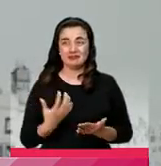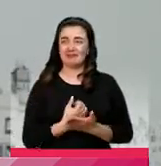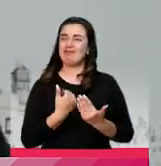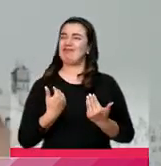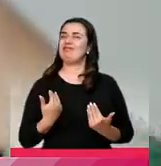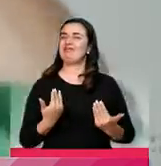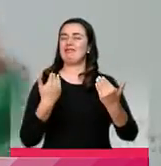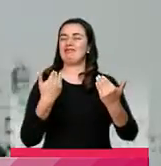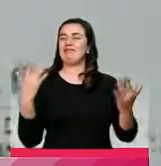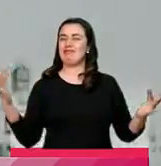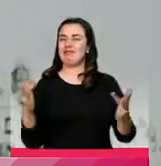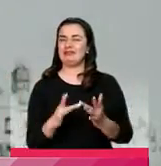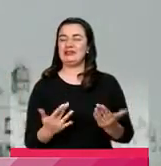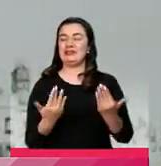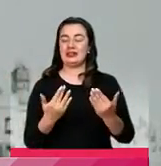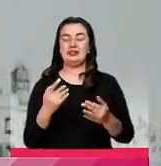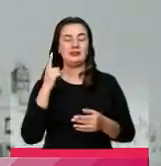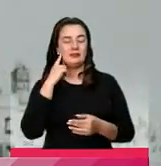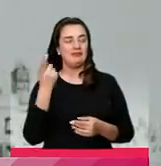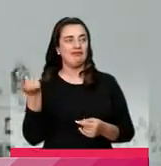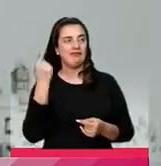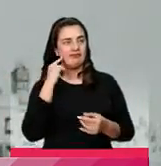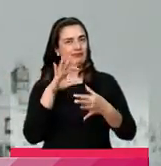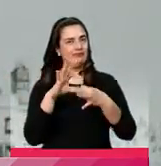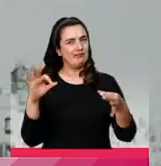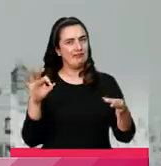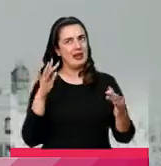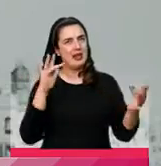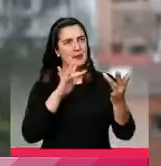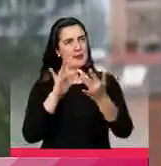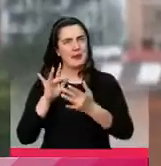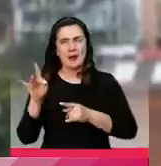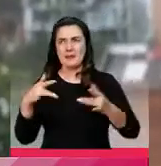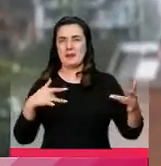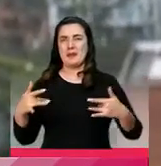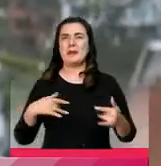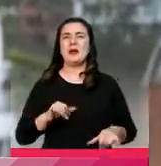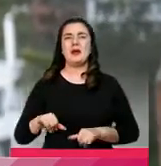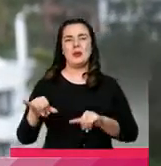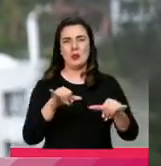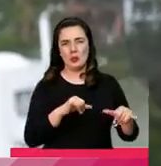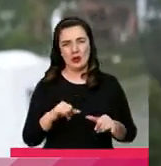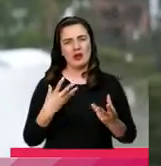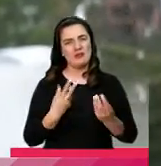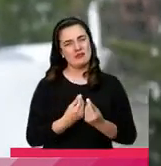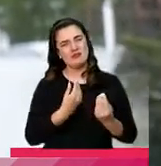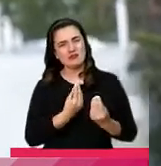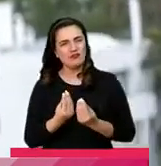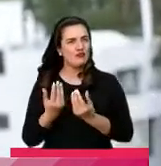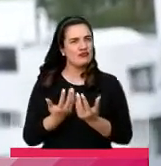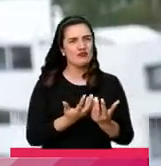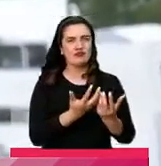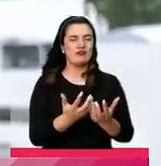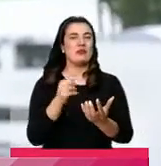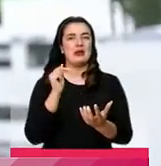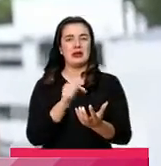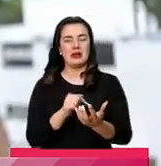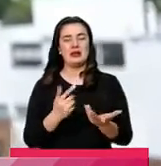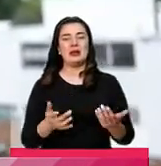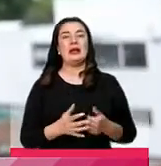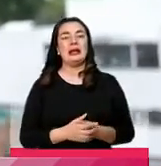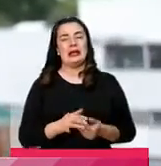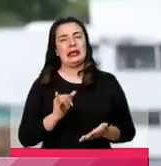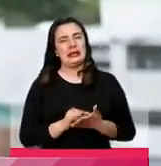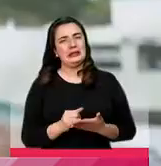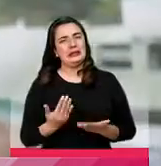cuando resuena y conecta con muchísimas personas que se movilizaron en ese momento y eso nos da pie